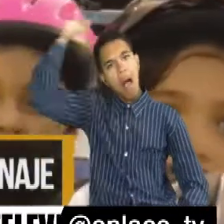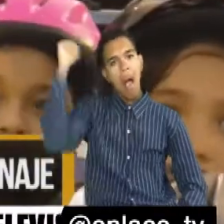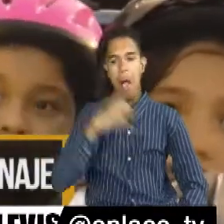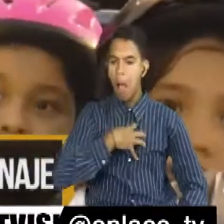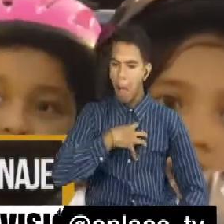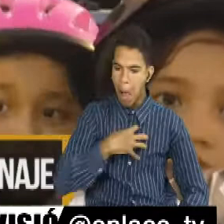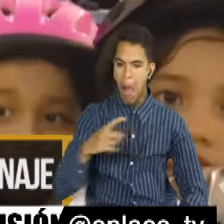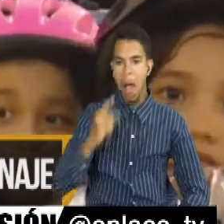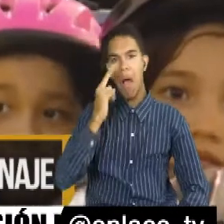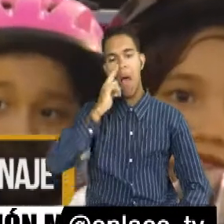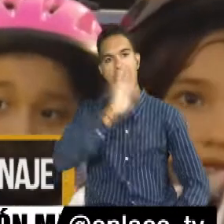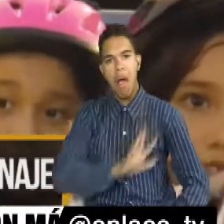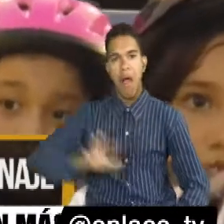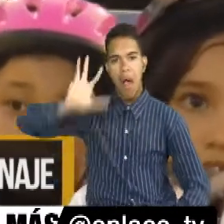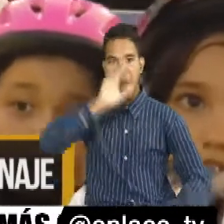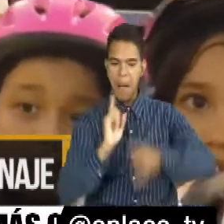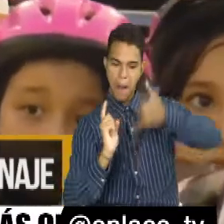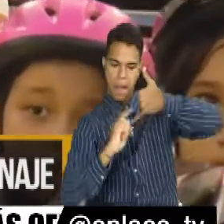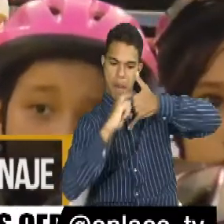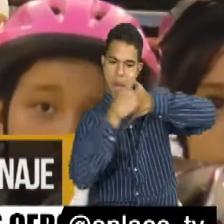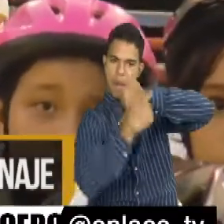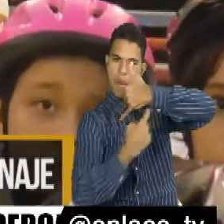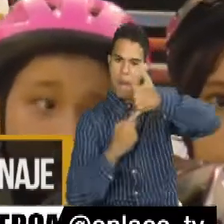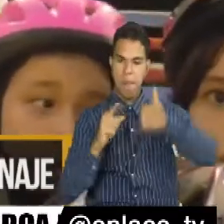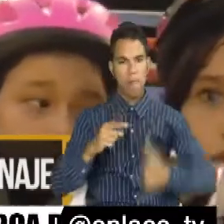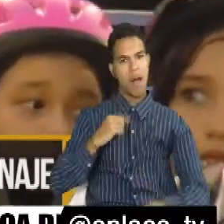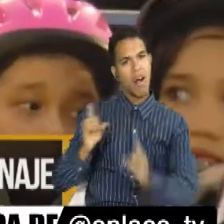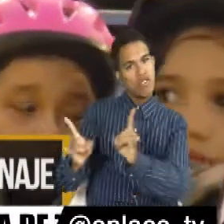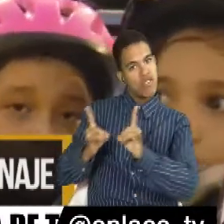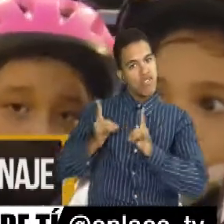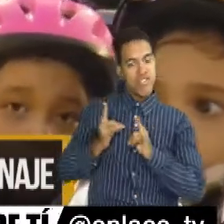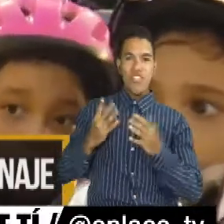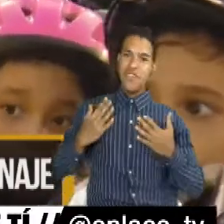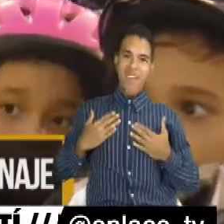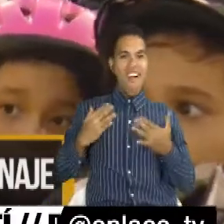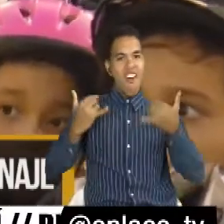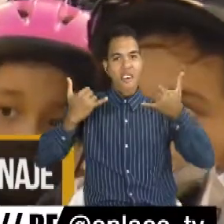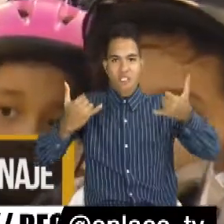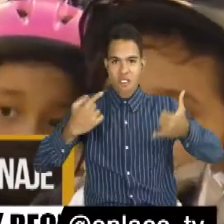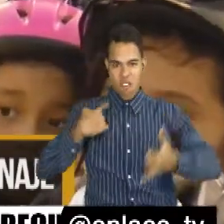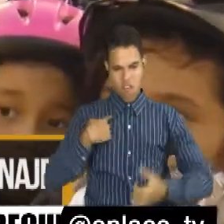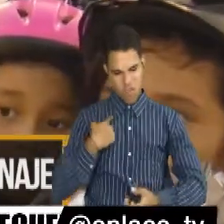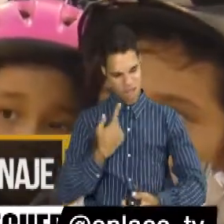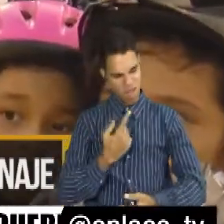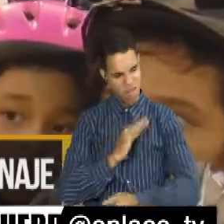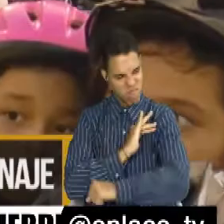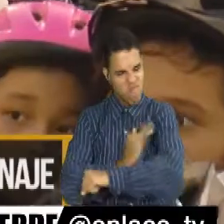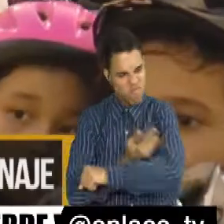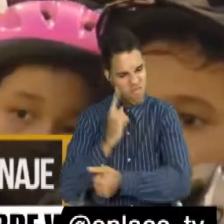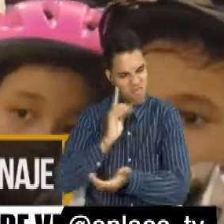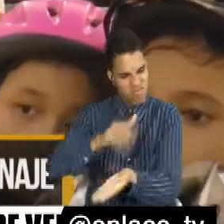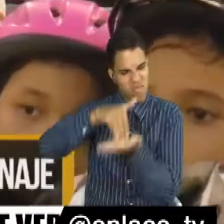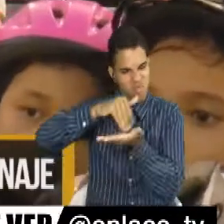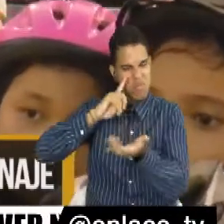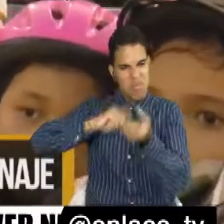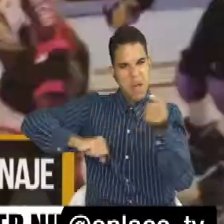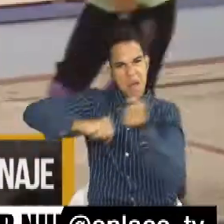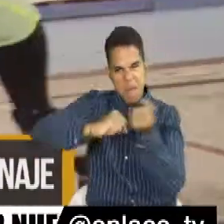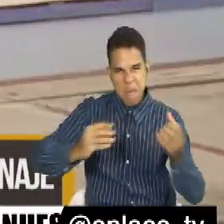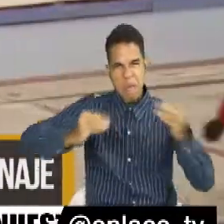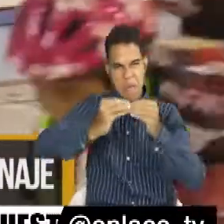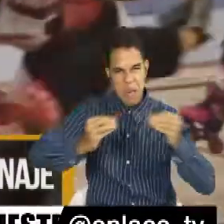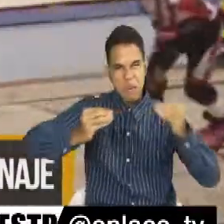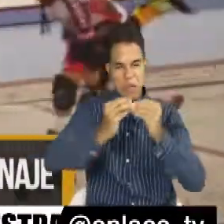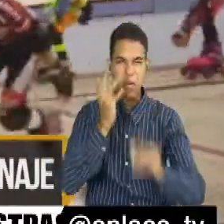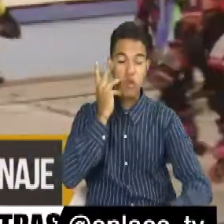a nivel nacional, entonces eso es lo que los siente a uno de alegría y lo fortalece a uno para que estos niños sigan adelante día tras día. Es